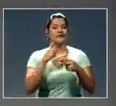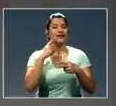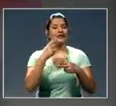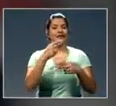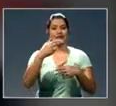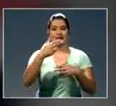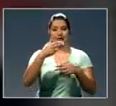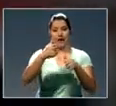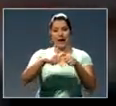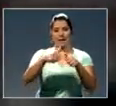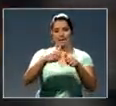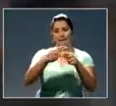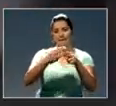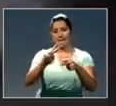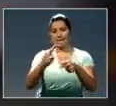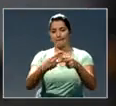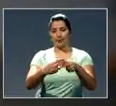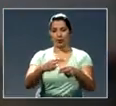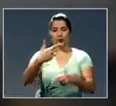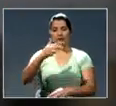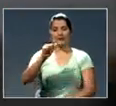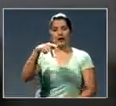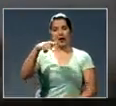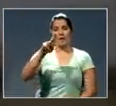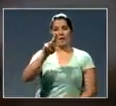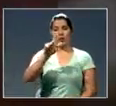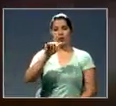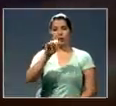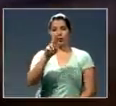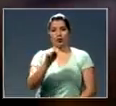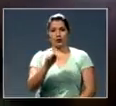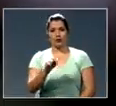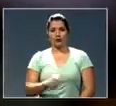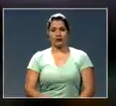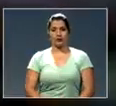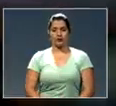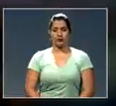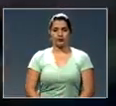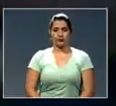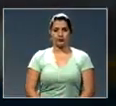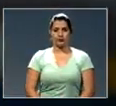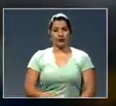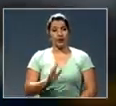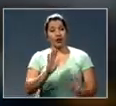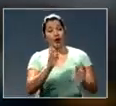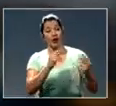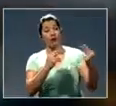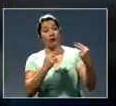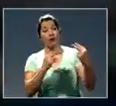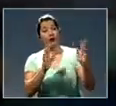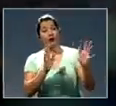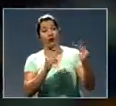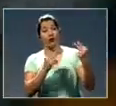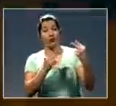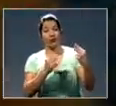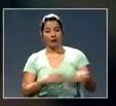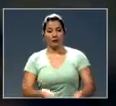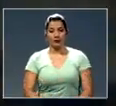¿verdad? El Chapulincito ahí robando. Están mandando esas cosas, man. Chapulincito, vuelvo a ver, Chapulincito, vuelvo a ver.